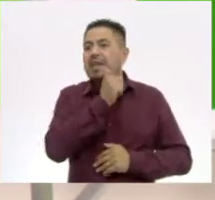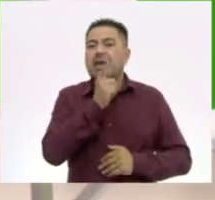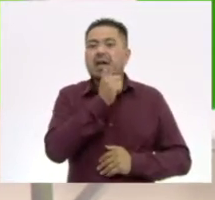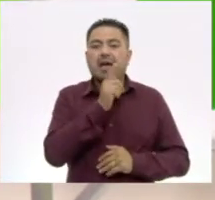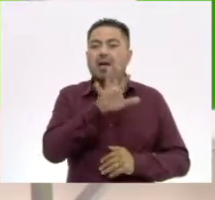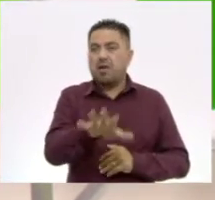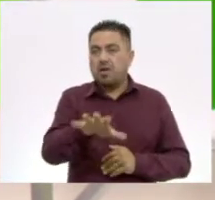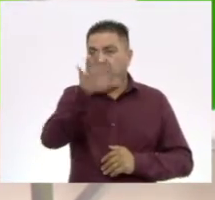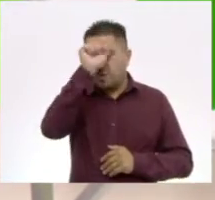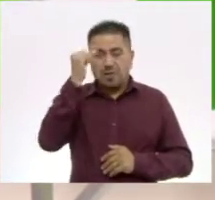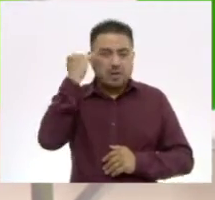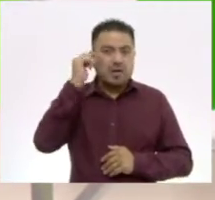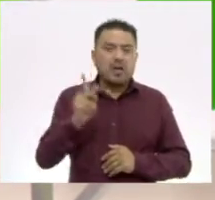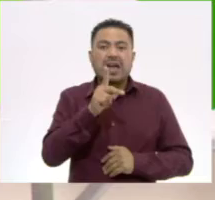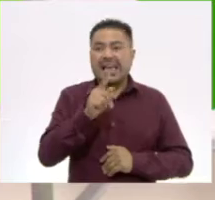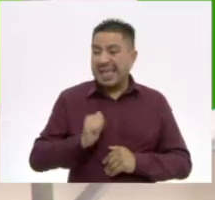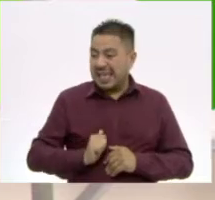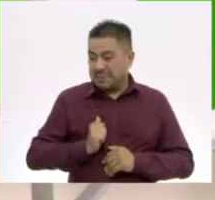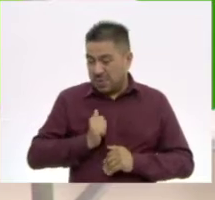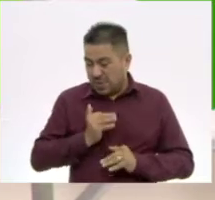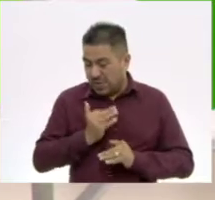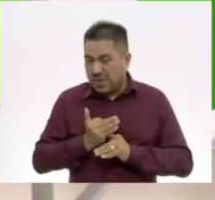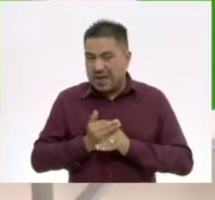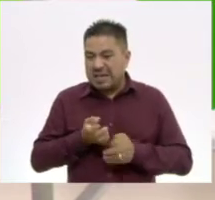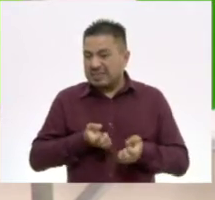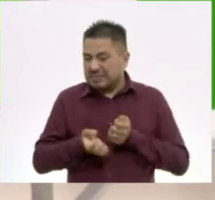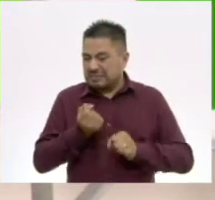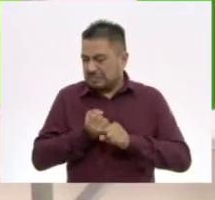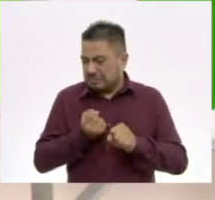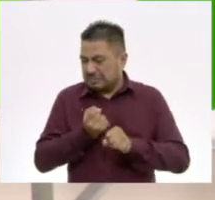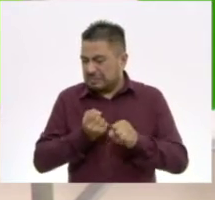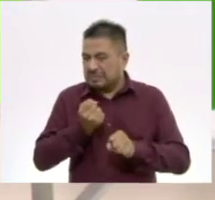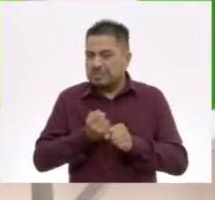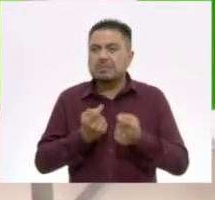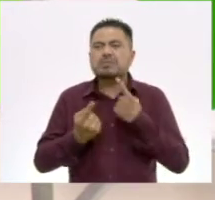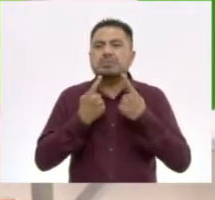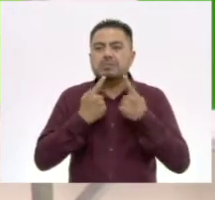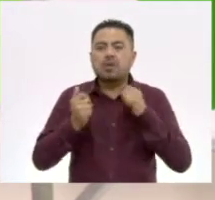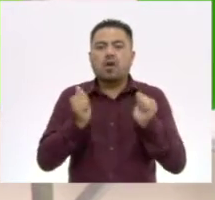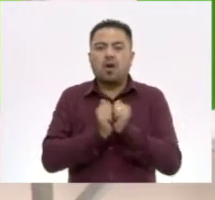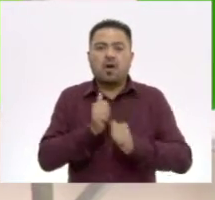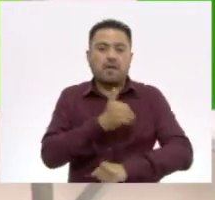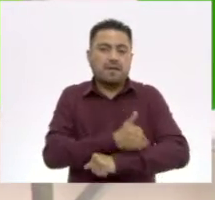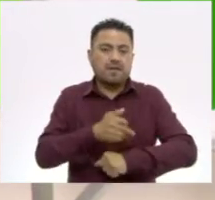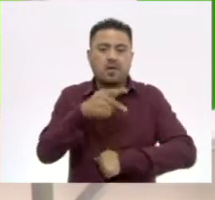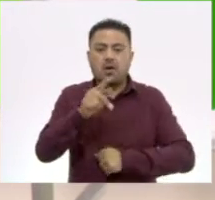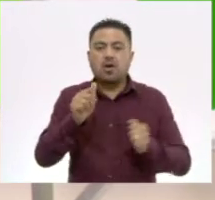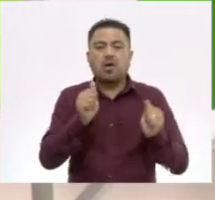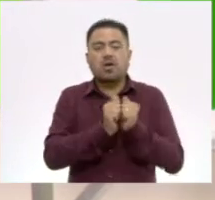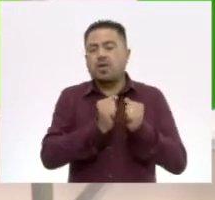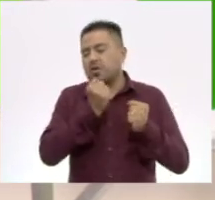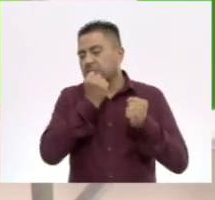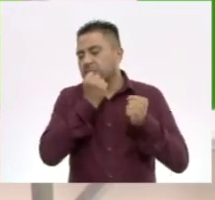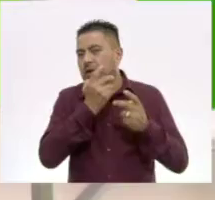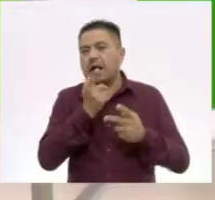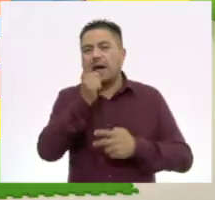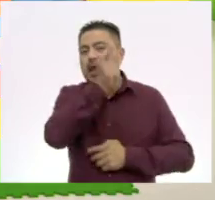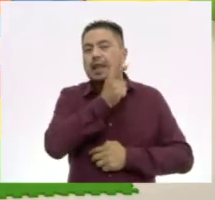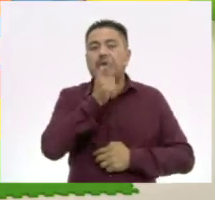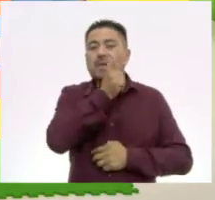por qué no aprovechar este momento para practicarla y pláticas con tu familia en tu hermosa lengua